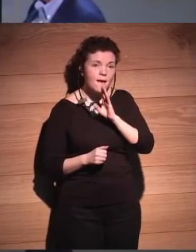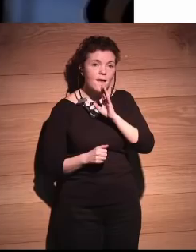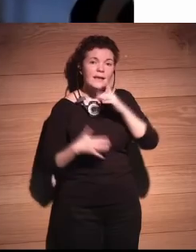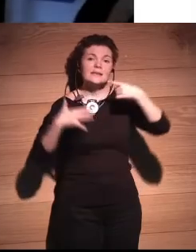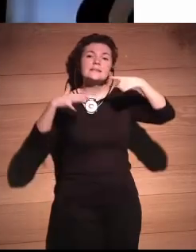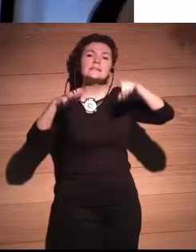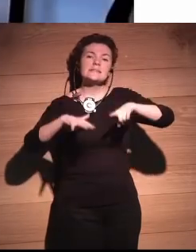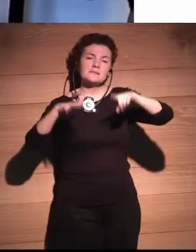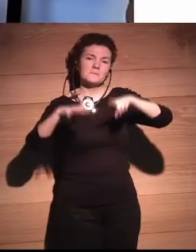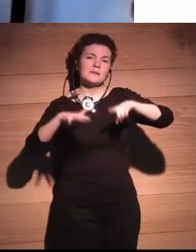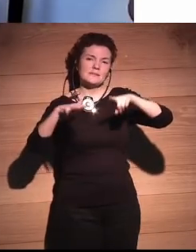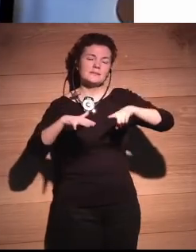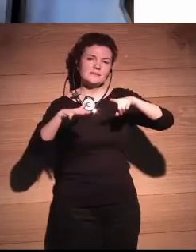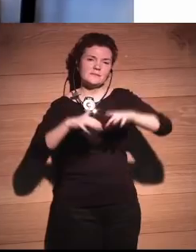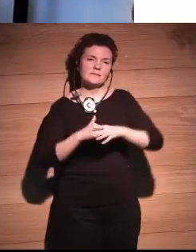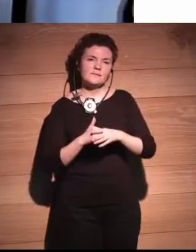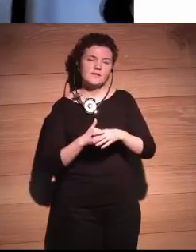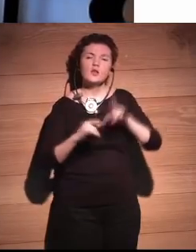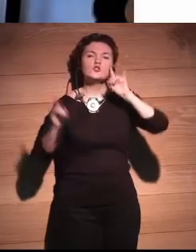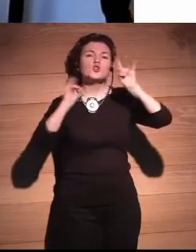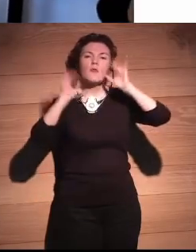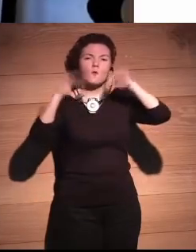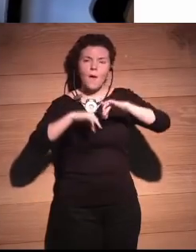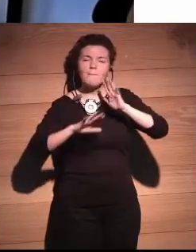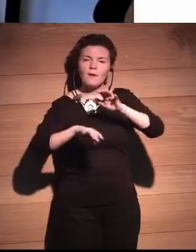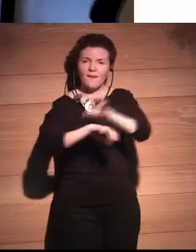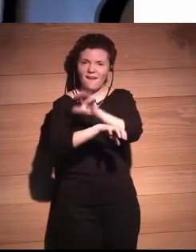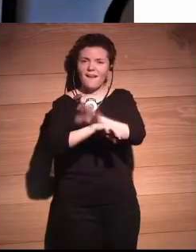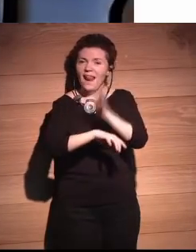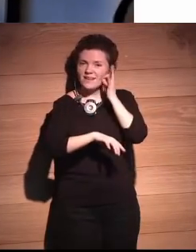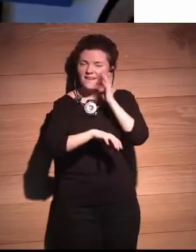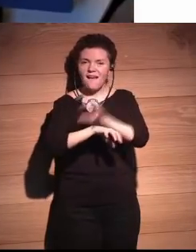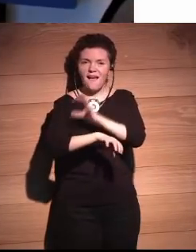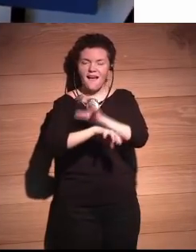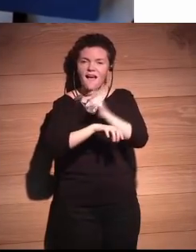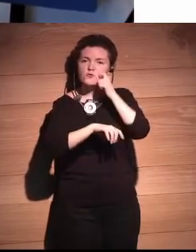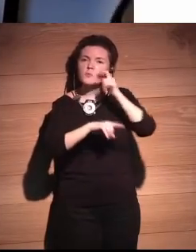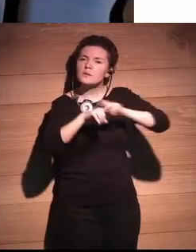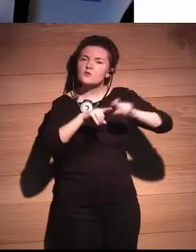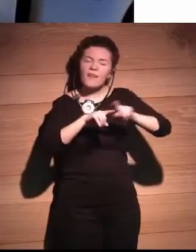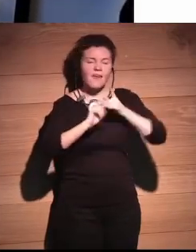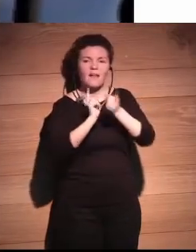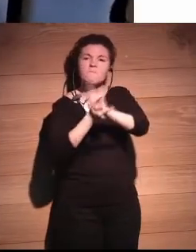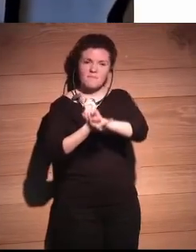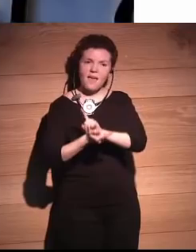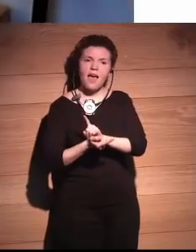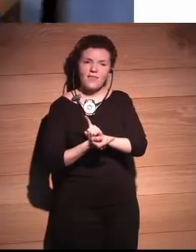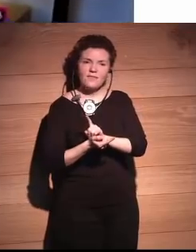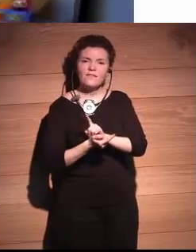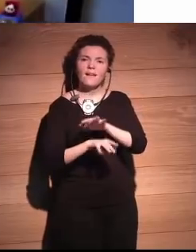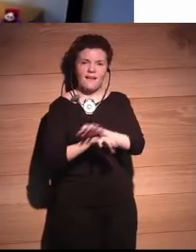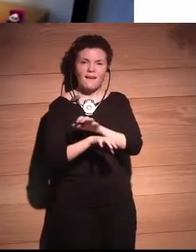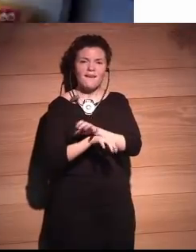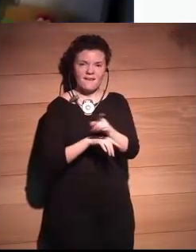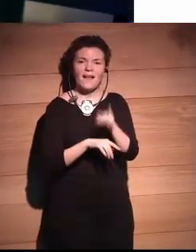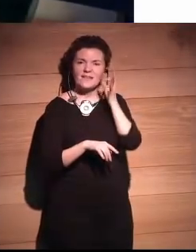de 6 meses. Bueno, no hay sonido, pero se está riendo. Se está riendo, su personalidad ha cambiado completamente. Y además